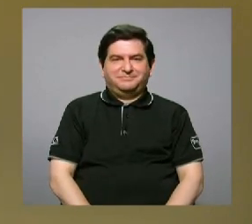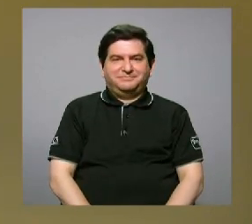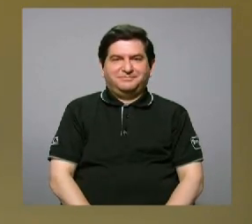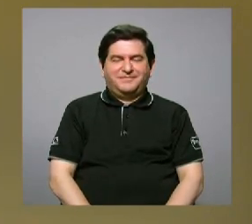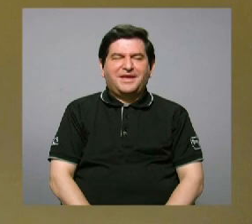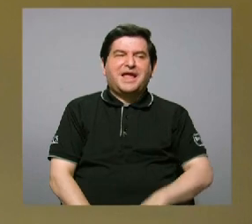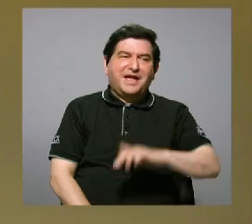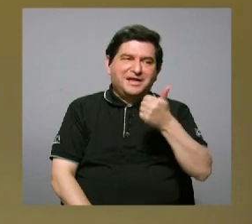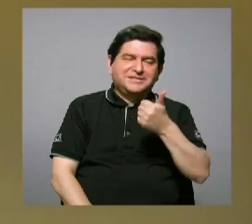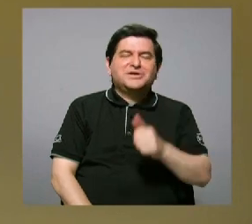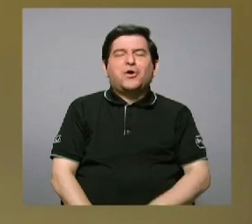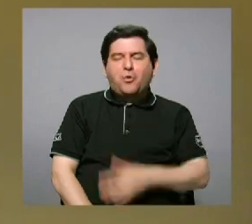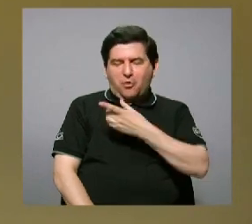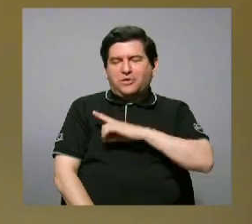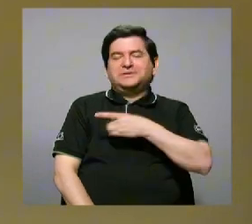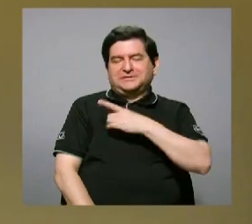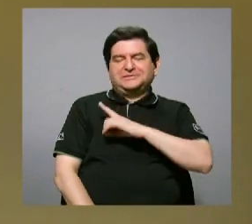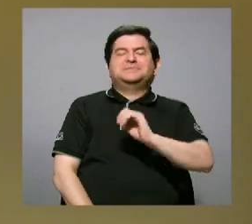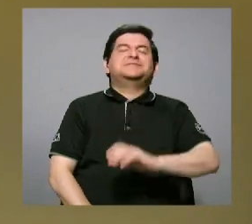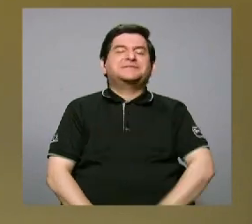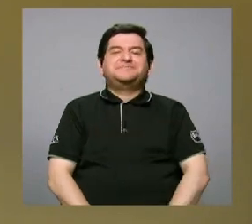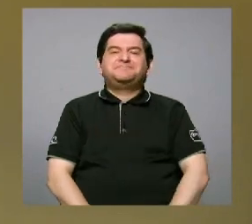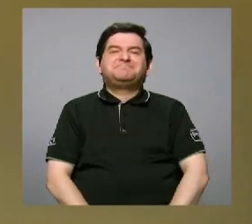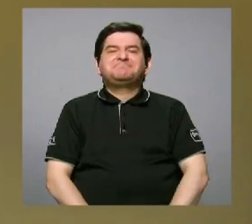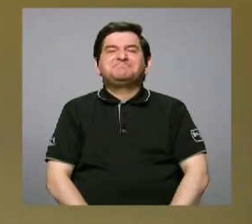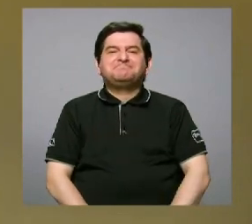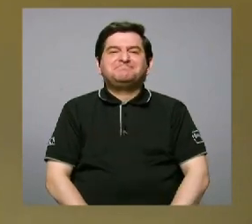requiere otra disciplina. Requiere otra disciplina.